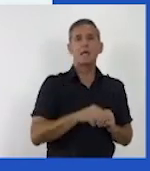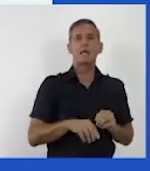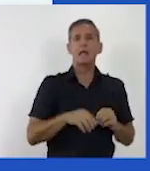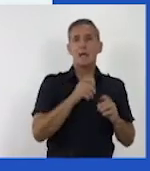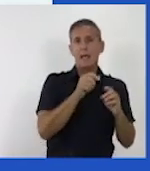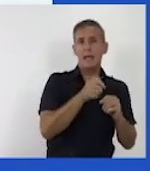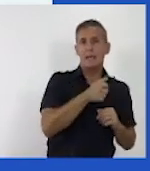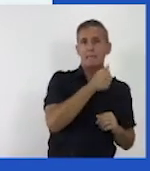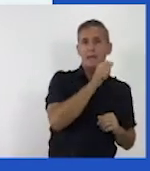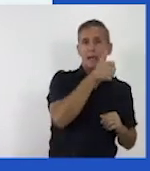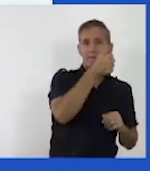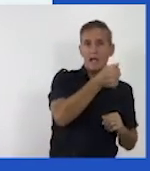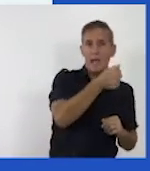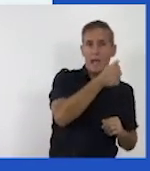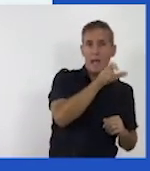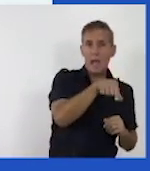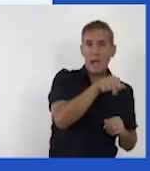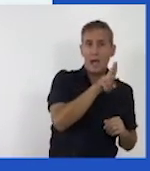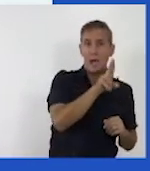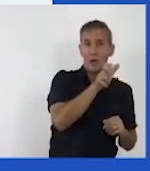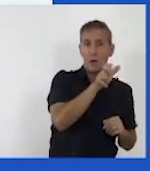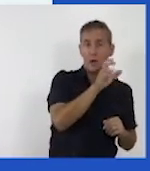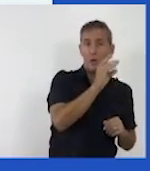llanas y estructuras